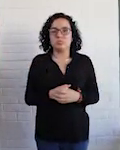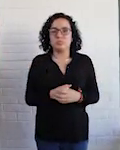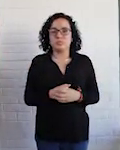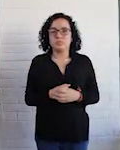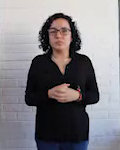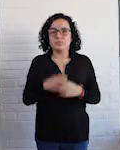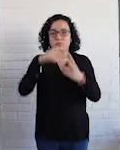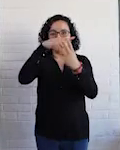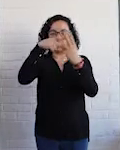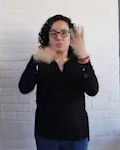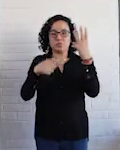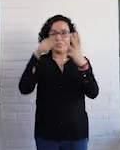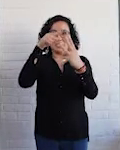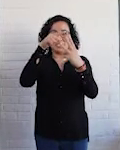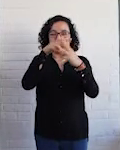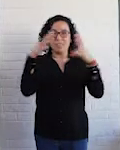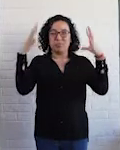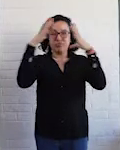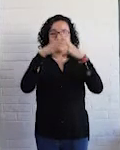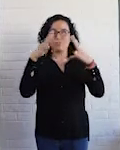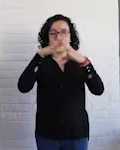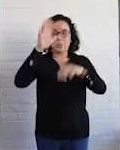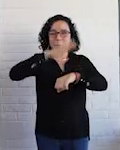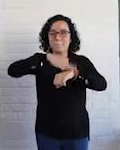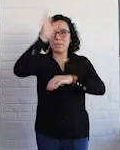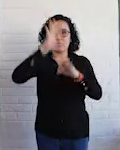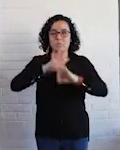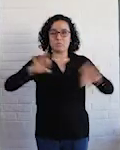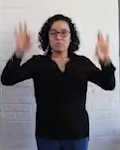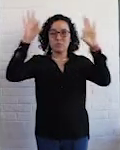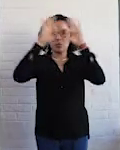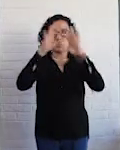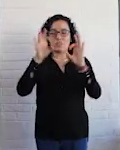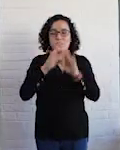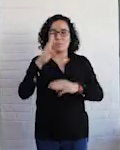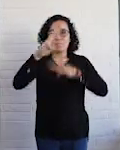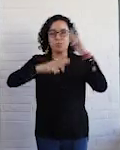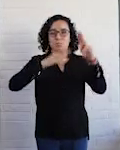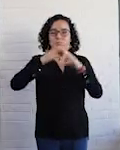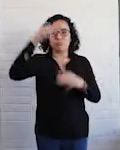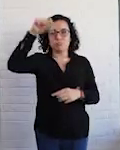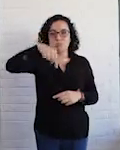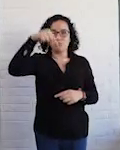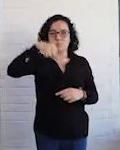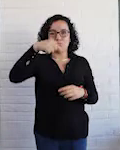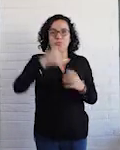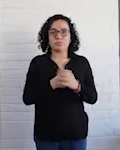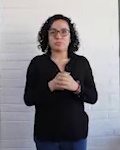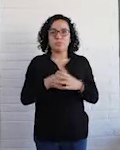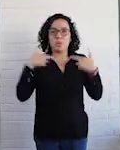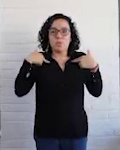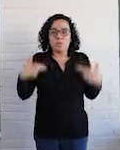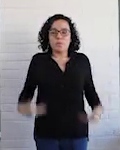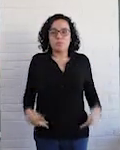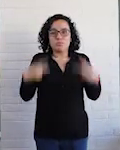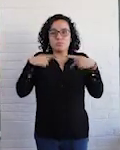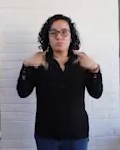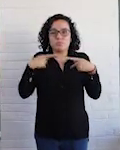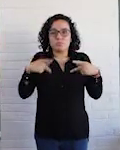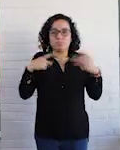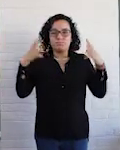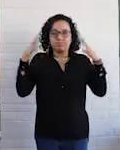Las tres grandes revoluciones en el mundo. ¿Cuáles son las tres grandes revoluciones que ha pasado, que hemos pasado, que ha pasado la humanidad? La